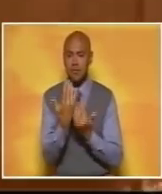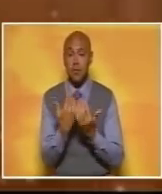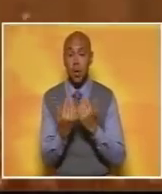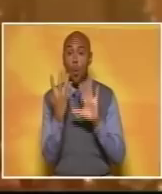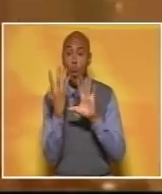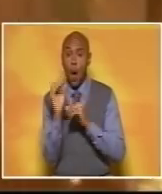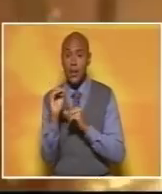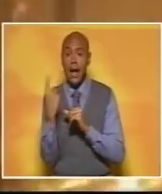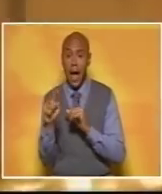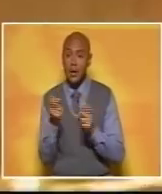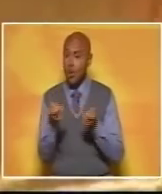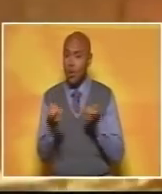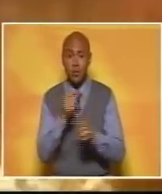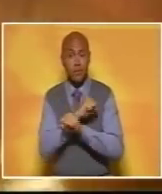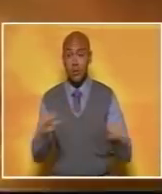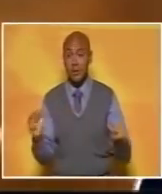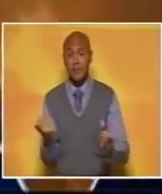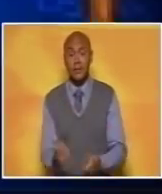de ellos fuera de control.